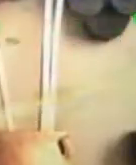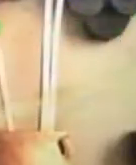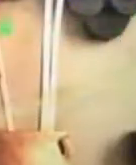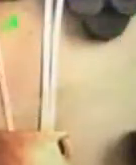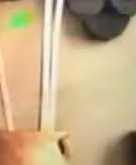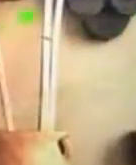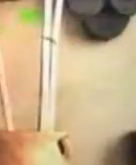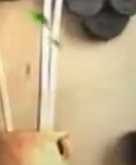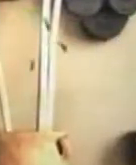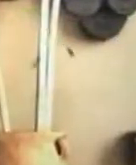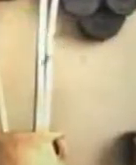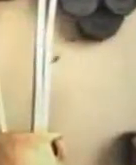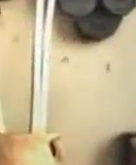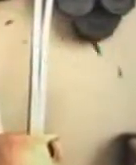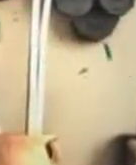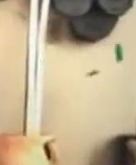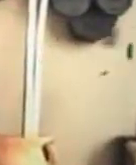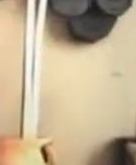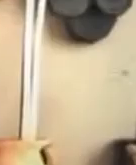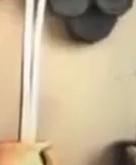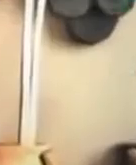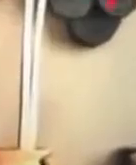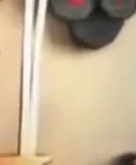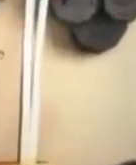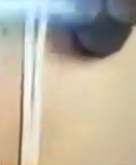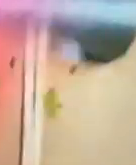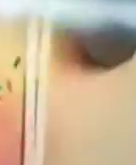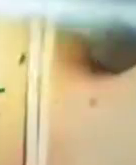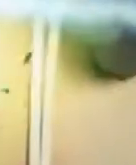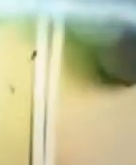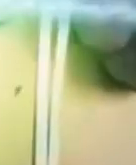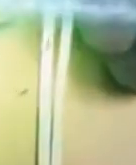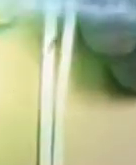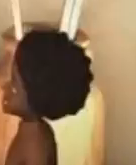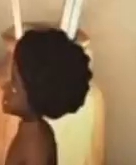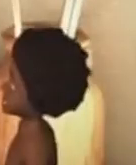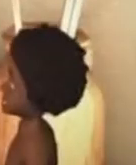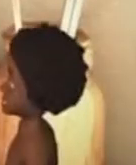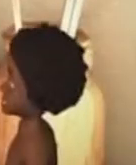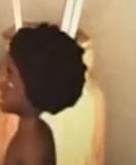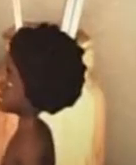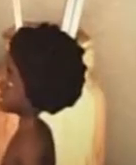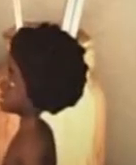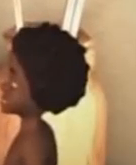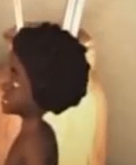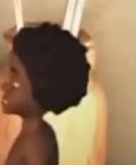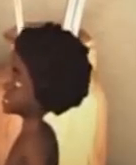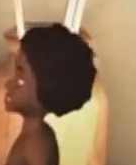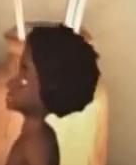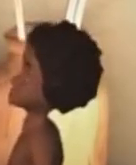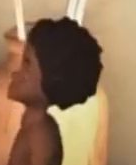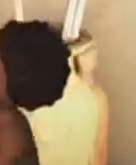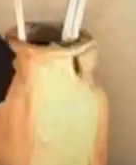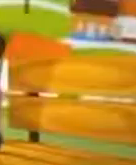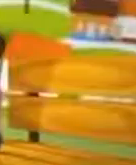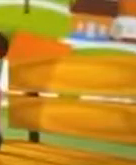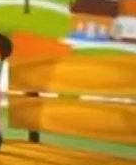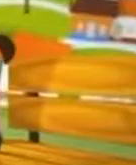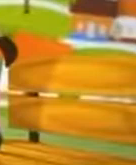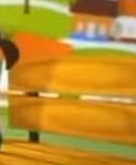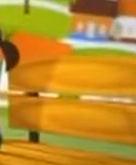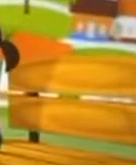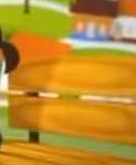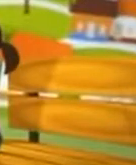dulces, papel y cintas de colores un hermoso regalo para sus hijos. Desde entonces, cada 29 de junio,